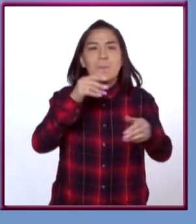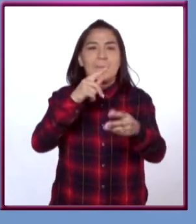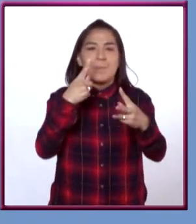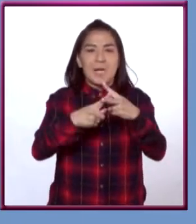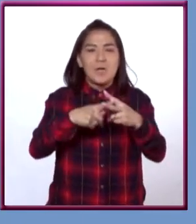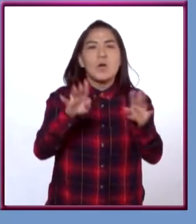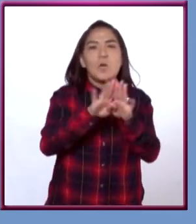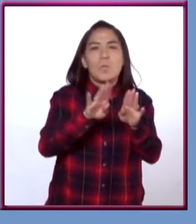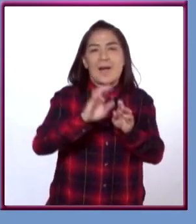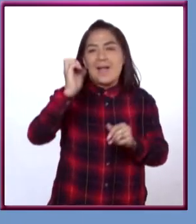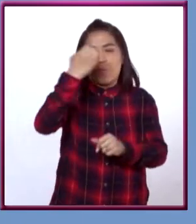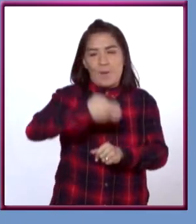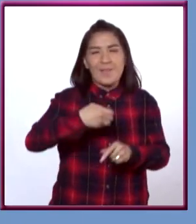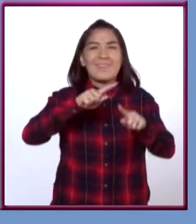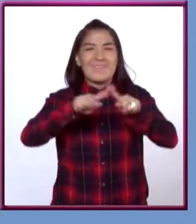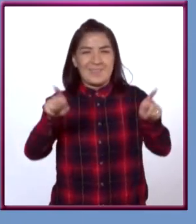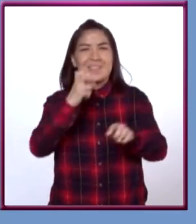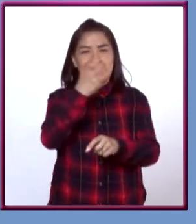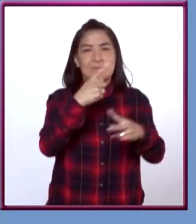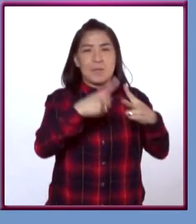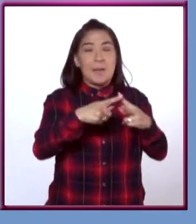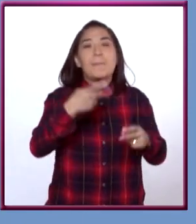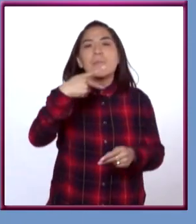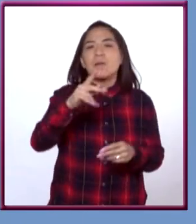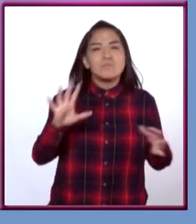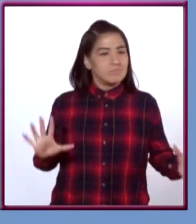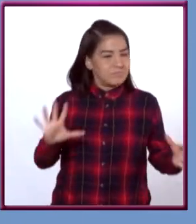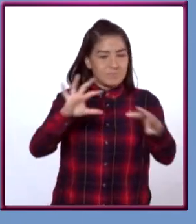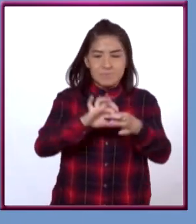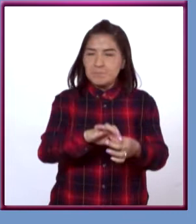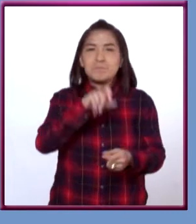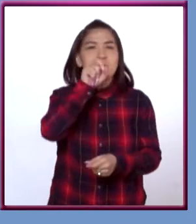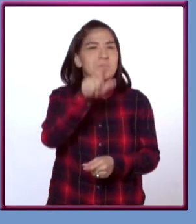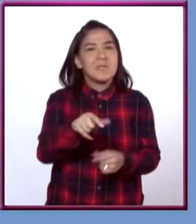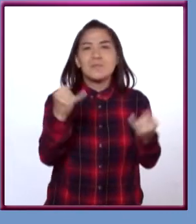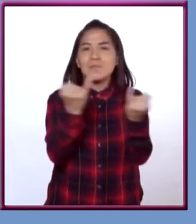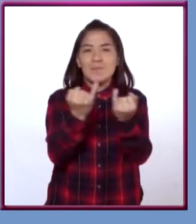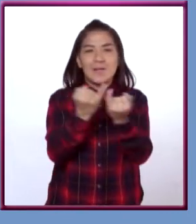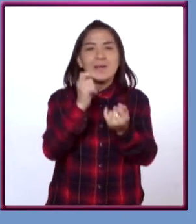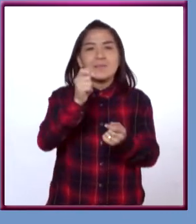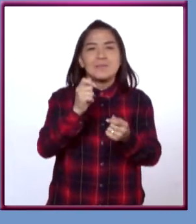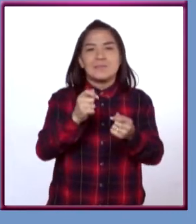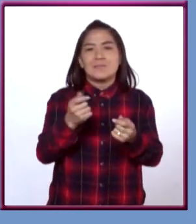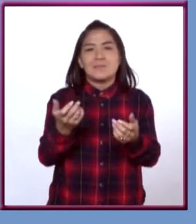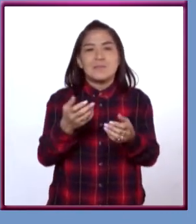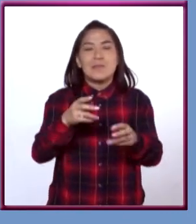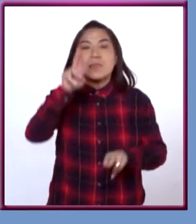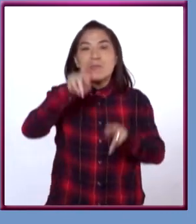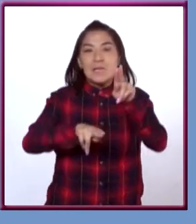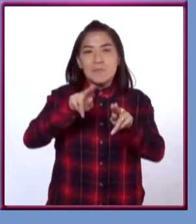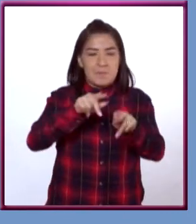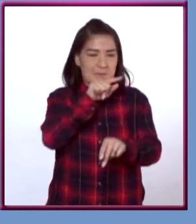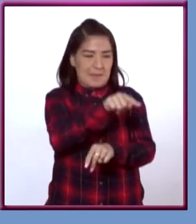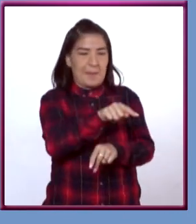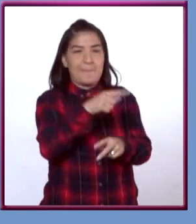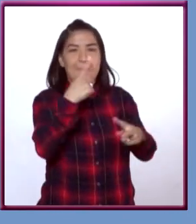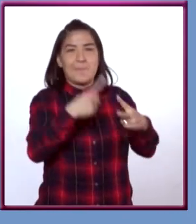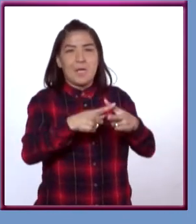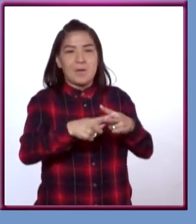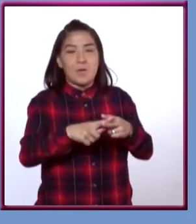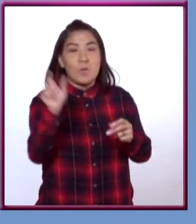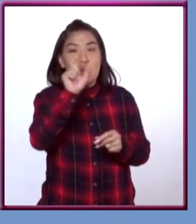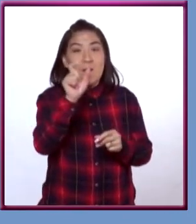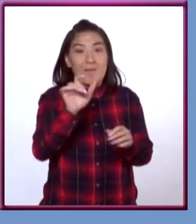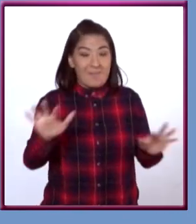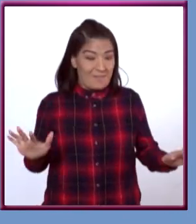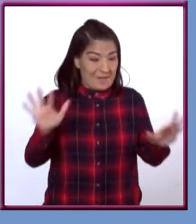conocen como ecuaciones diferenciales, pero básicamente son la relación que existen entre las diferentes variables a nivel matemático.